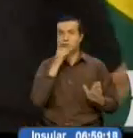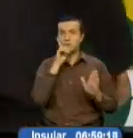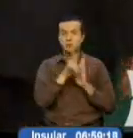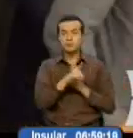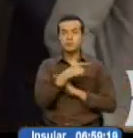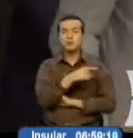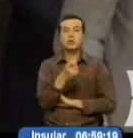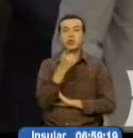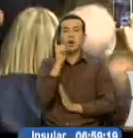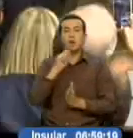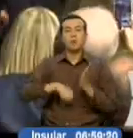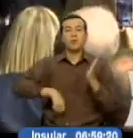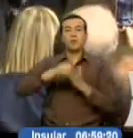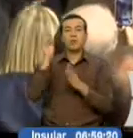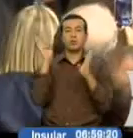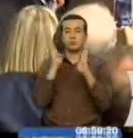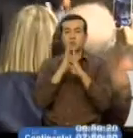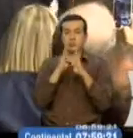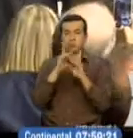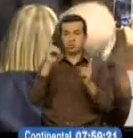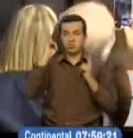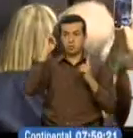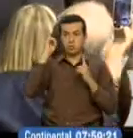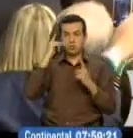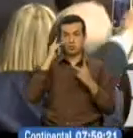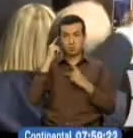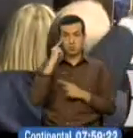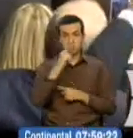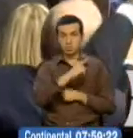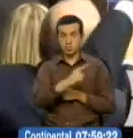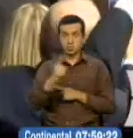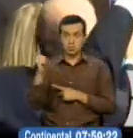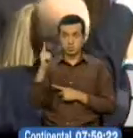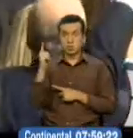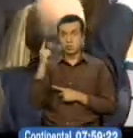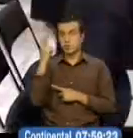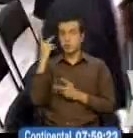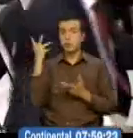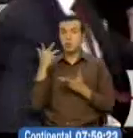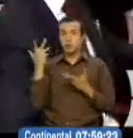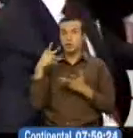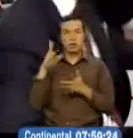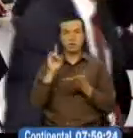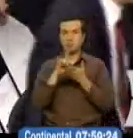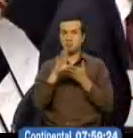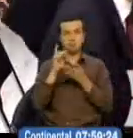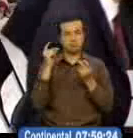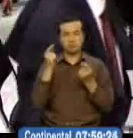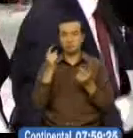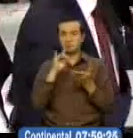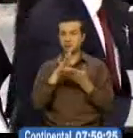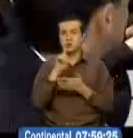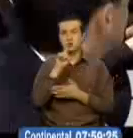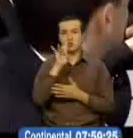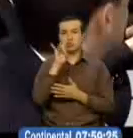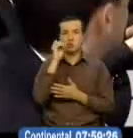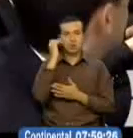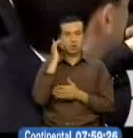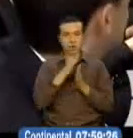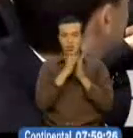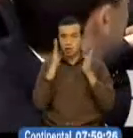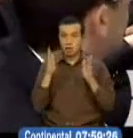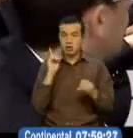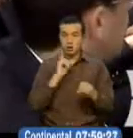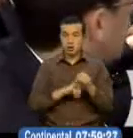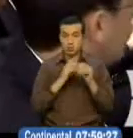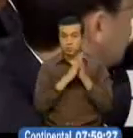pasiva que debe ser aprobada por la Cámara de Diputados para evitar el fuero privilegiado y con ello su separación del cargo por 180 días, tiempo en que